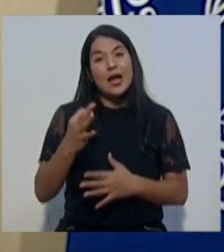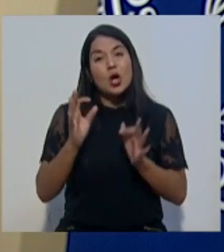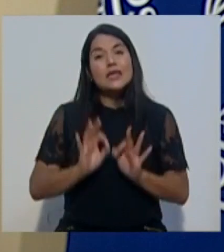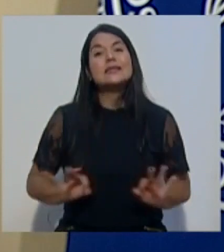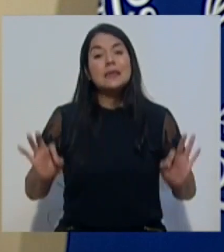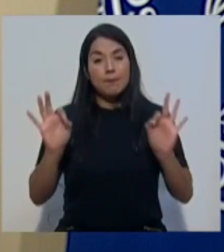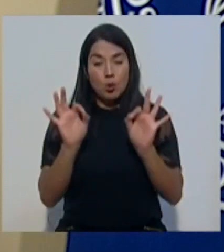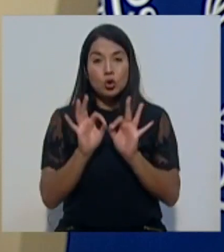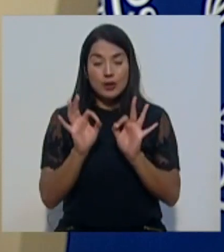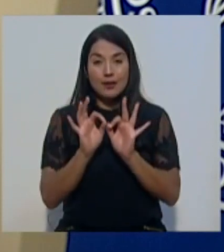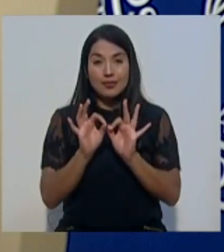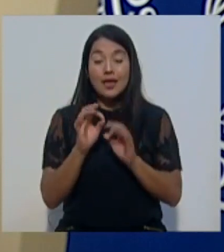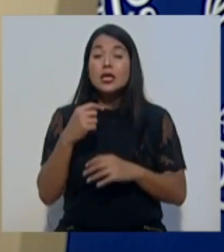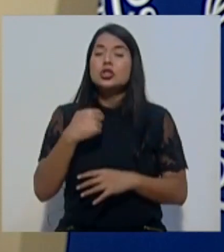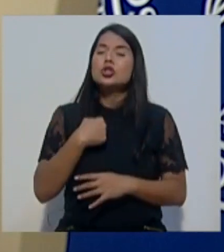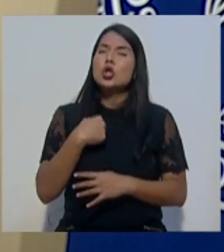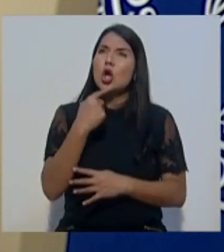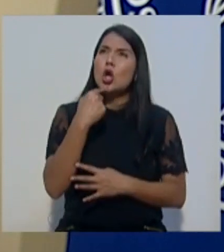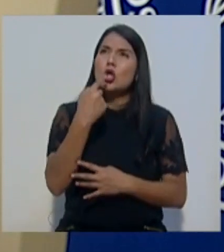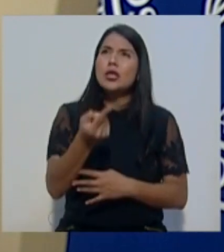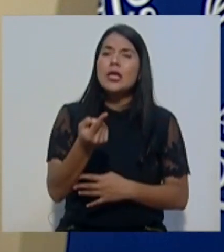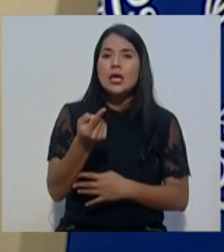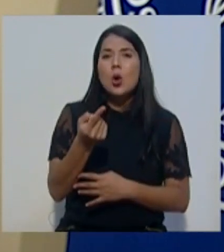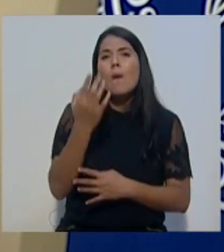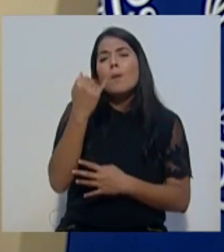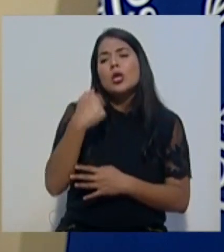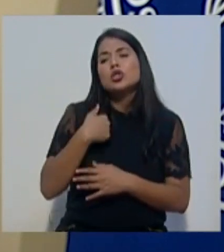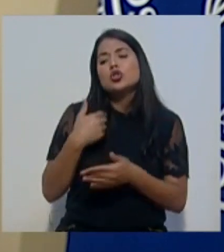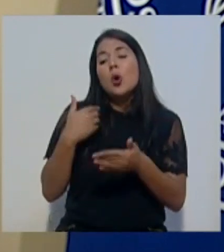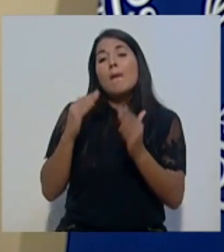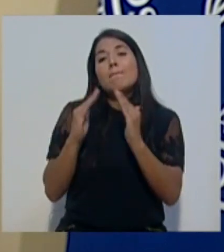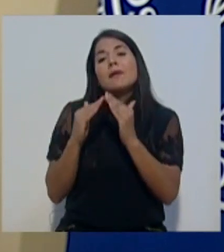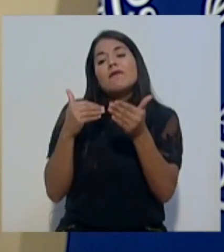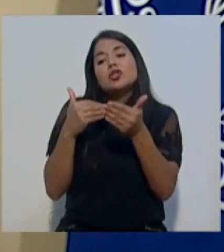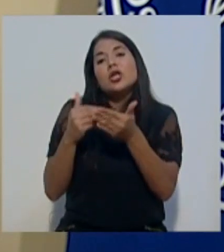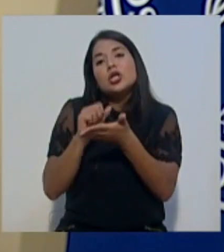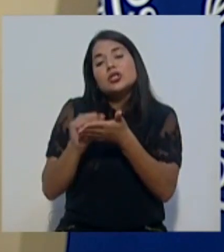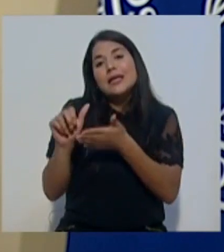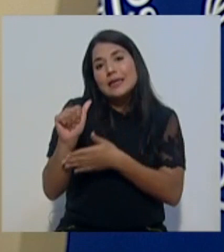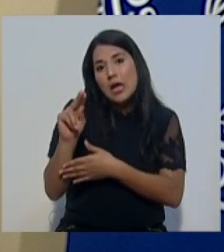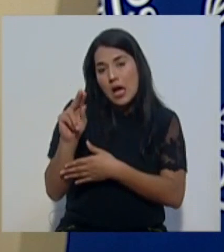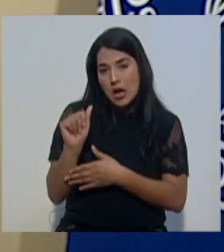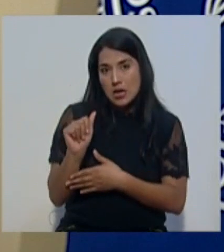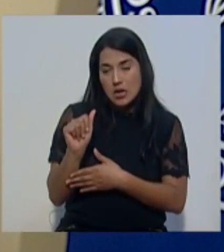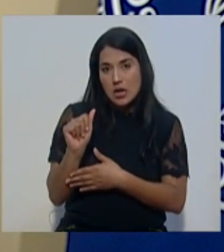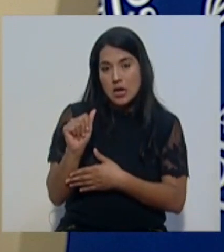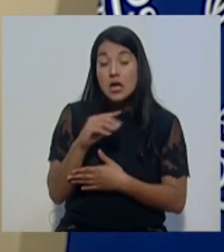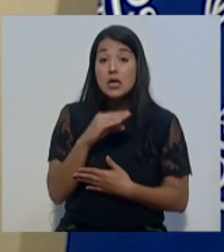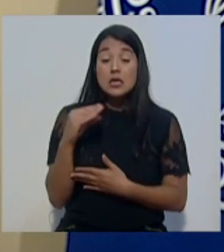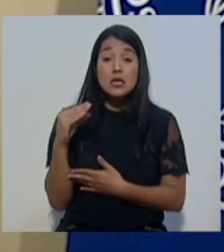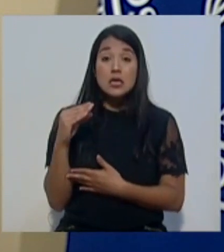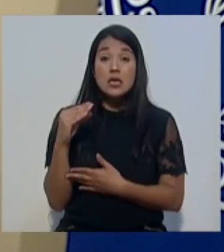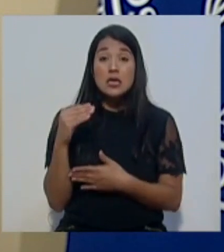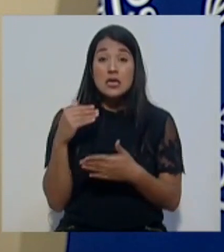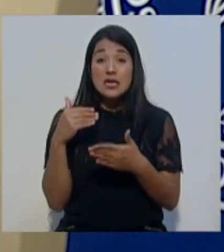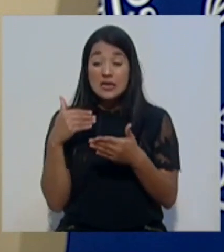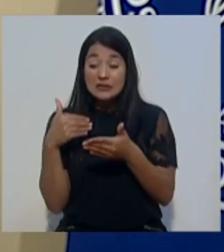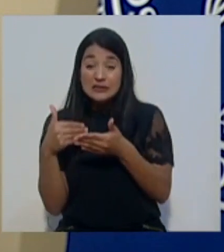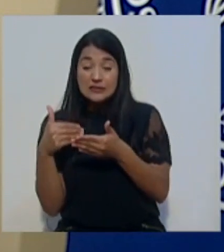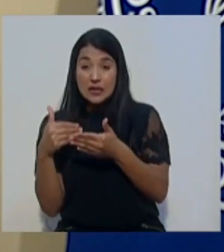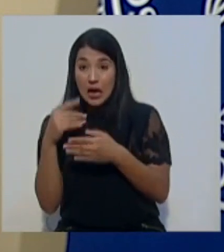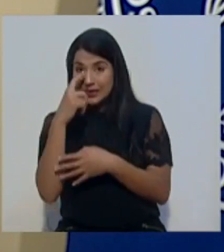esto, y lo digo con la cercanía de ser vecino de Santana y muy próximo a